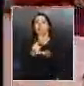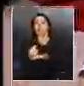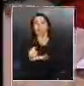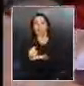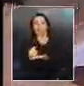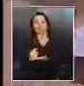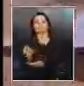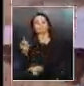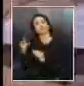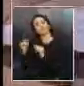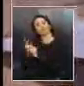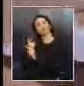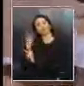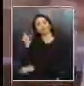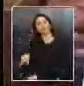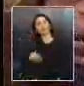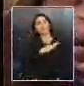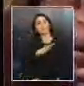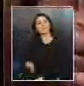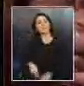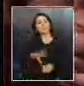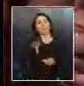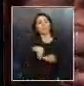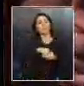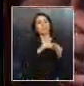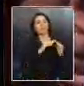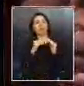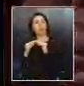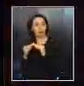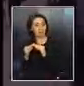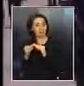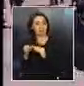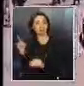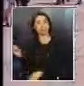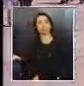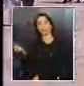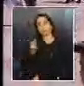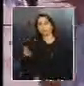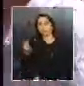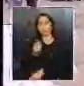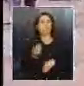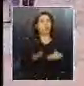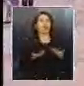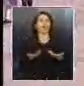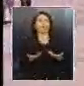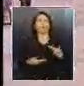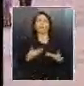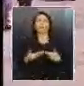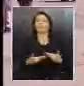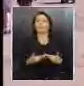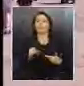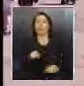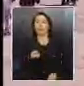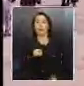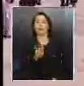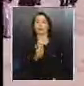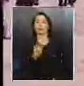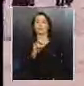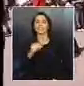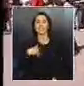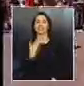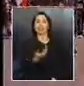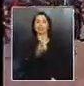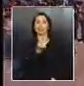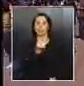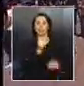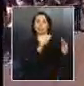de vivienda y urbanismo Rodrigo Pérez maquena qui nos va a entregar más detalles de cómo funciona este subsidio habitacional